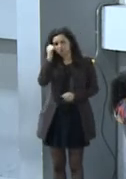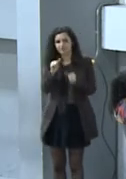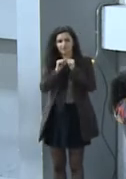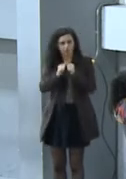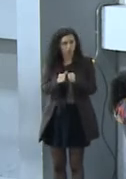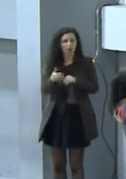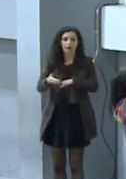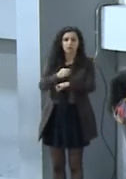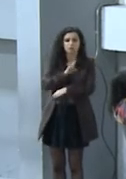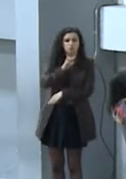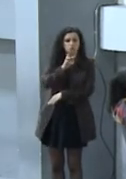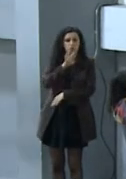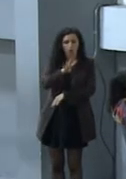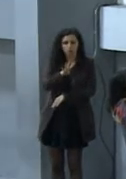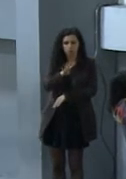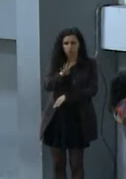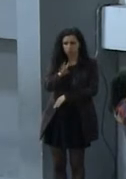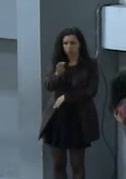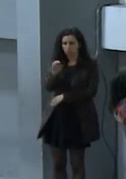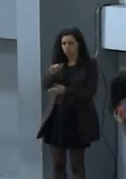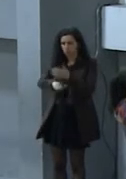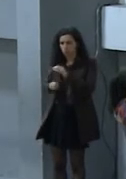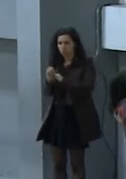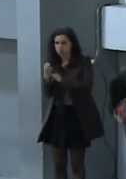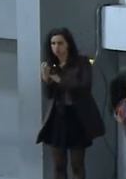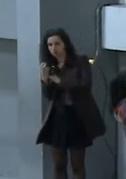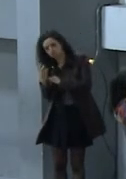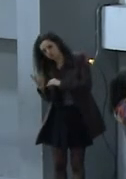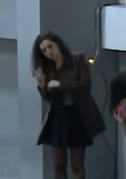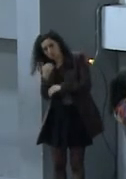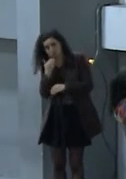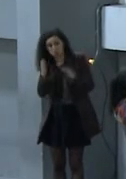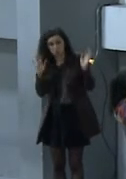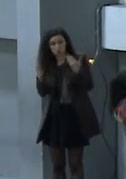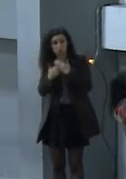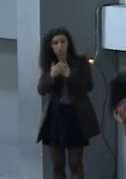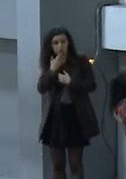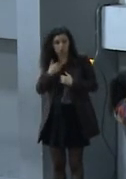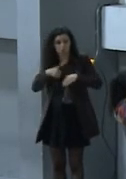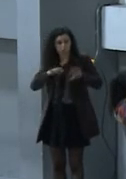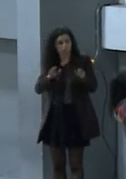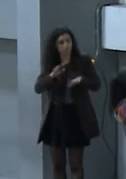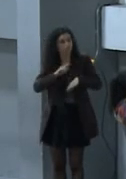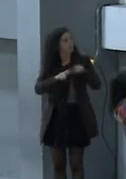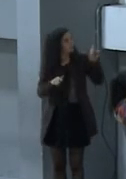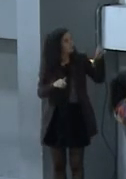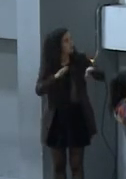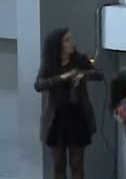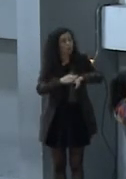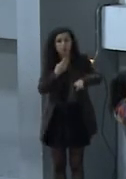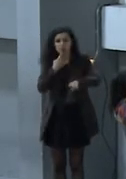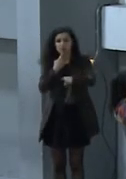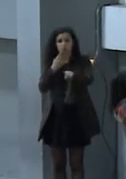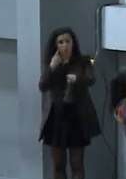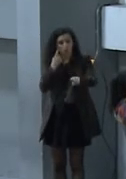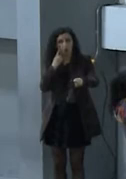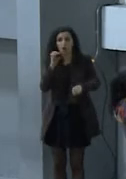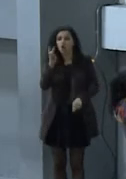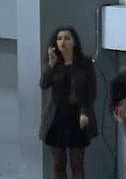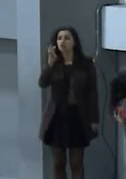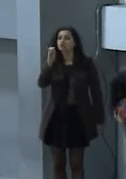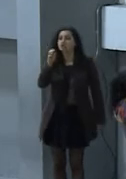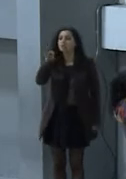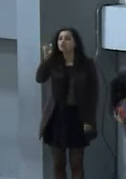eran 184, no sabemos cuál es la variación, ¿por qué? Pero esa fue la cifra reportada, solo para recalcar que es el